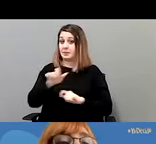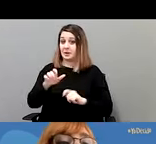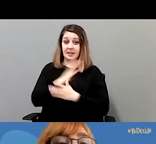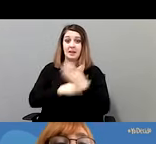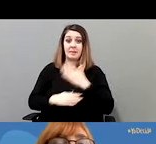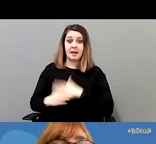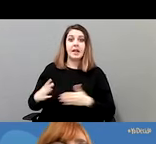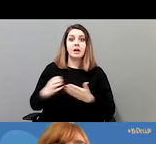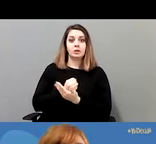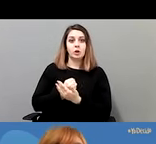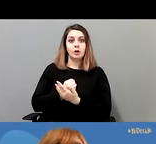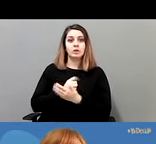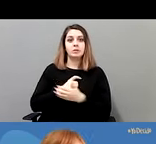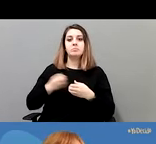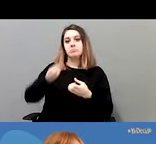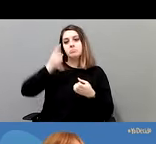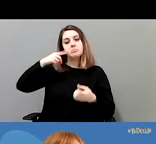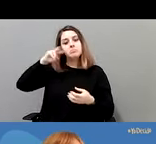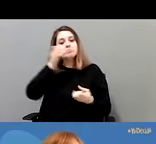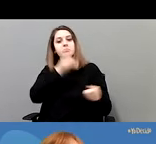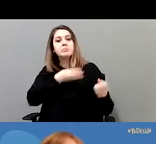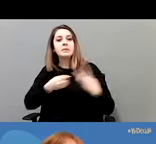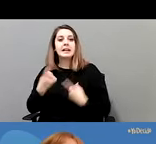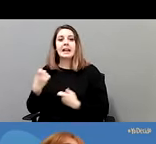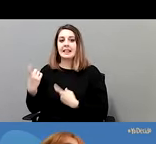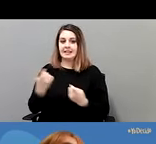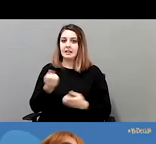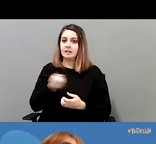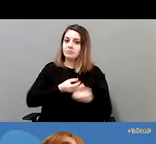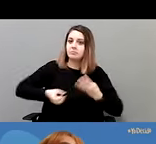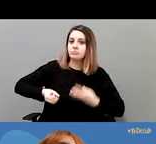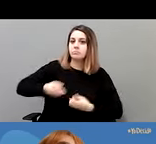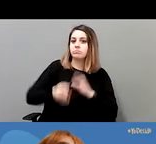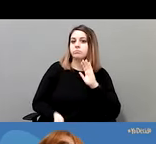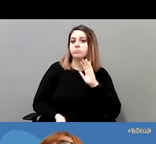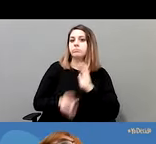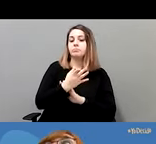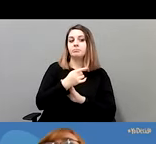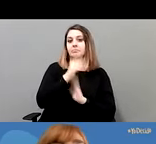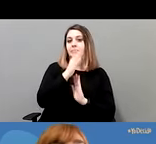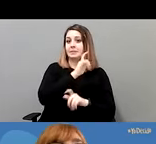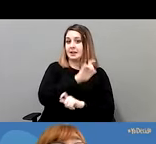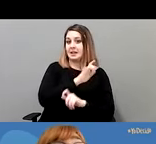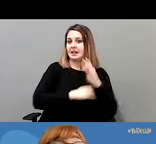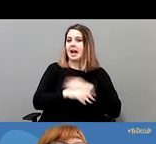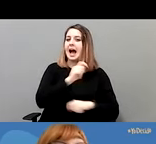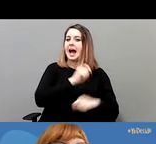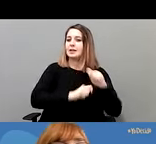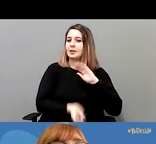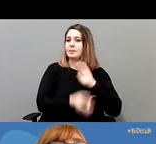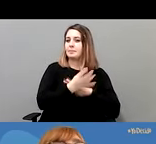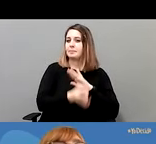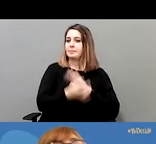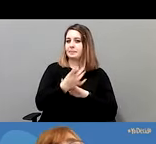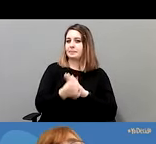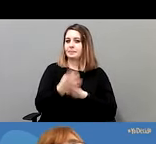discapacidad empezaron a compartir aquellas cosas que necesitaban, se creó, ellas mismas crearon unas asociaciones, una